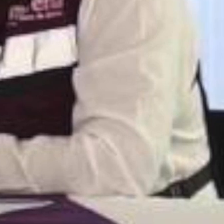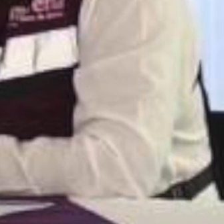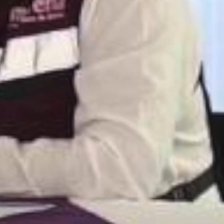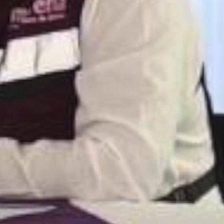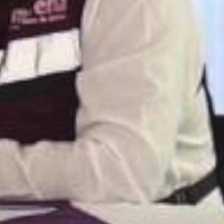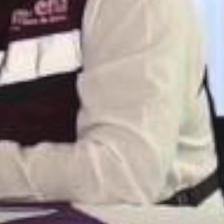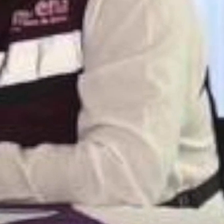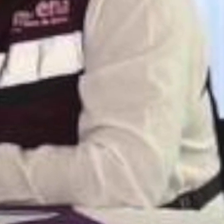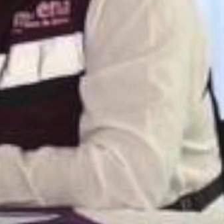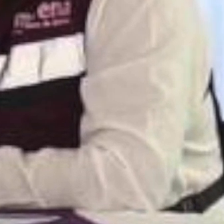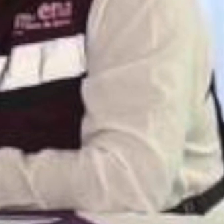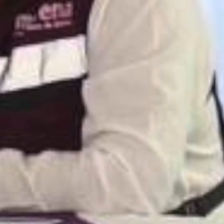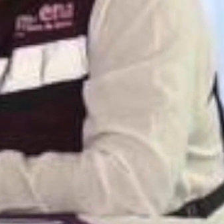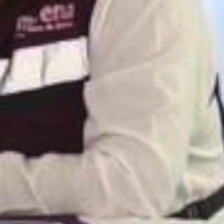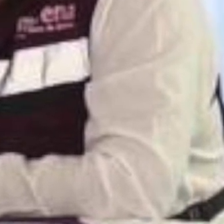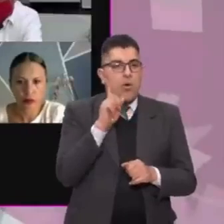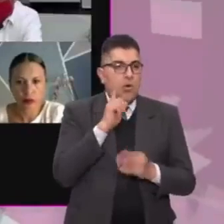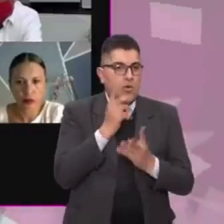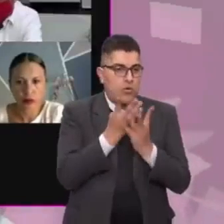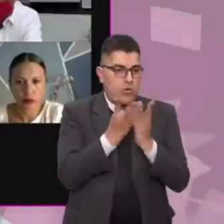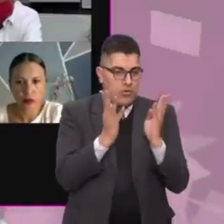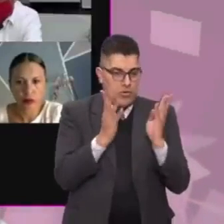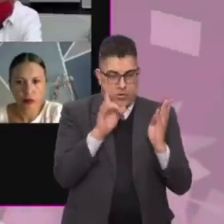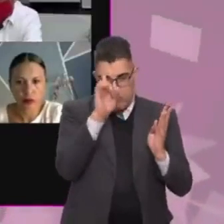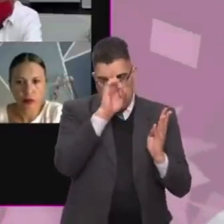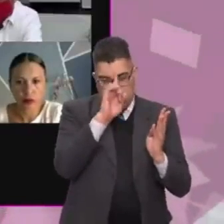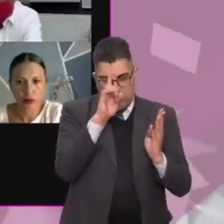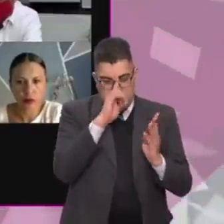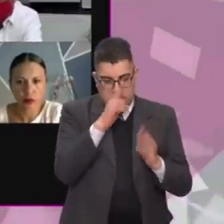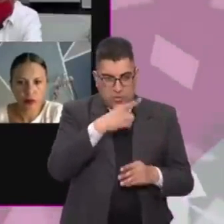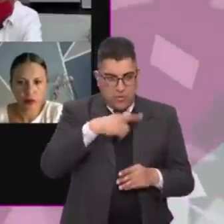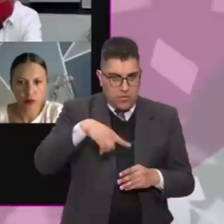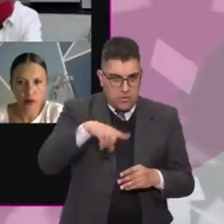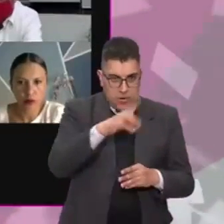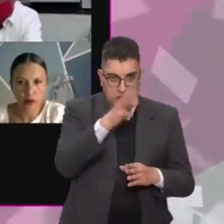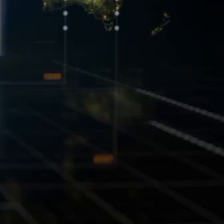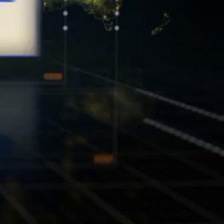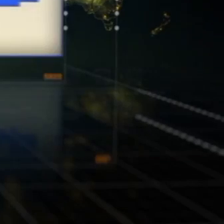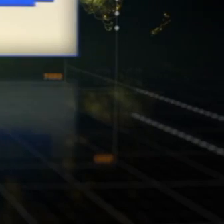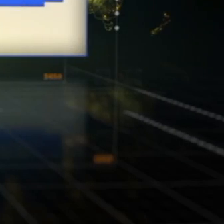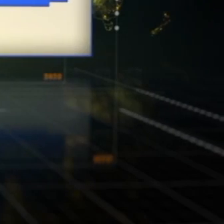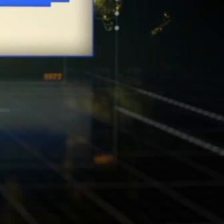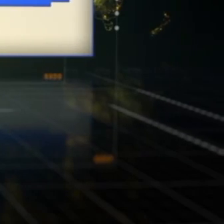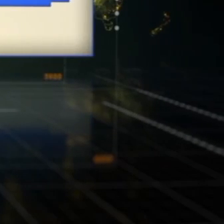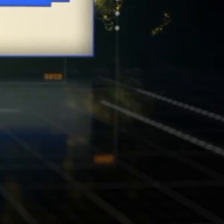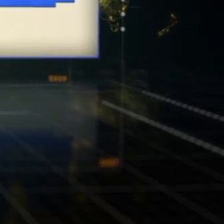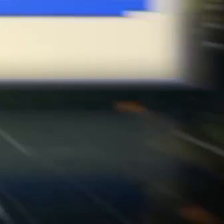de TV Guanajuato, con imágenes de Brandon López, informó Eduardo Chowell Mendoza.